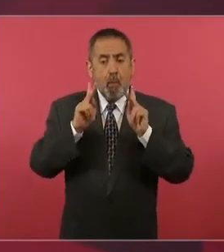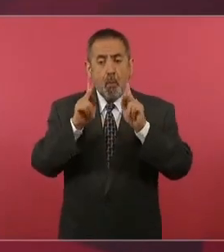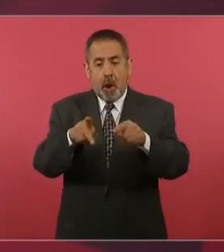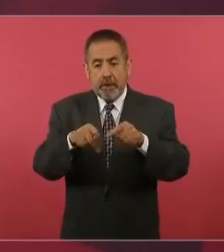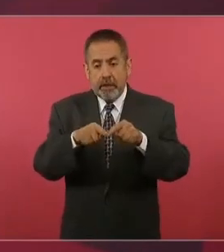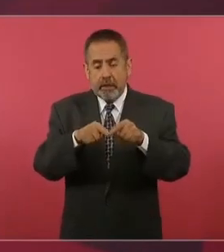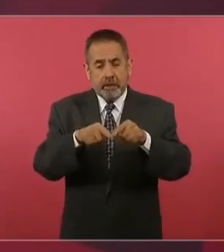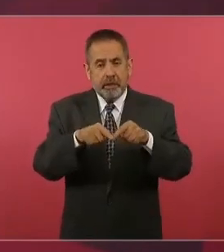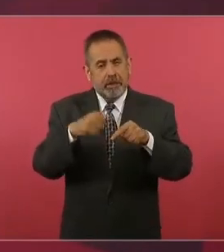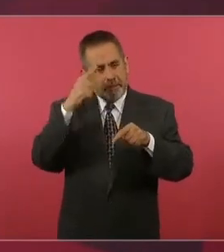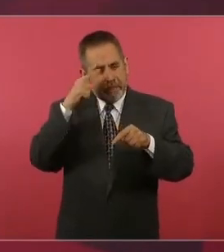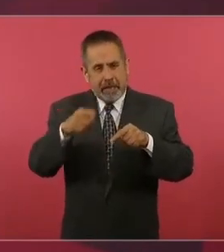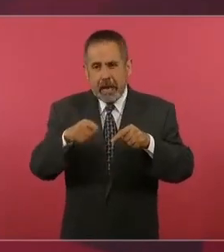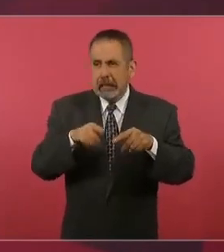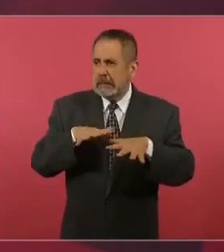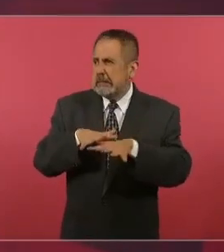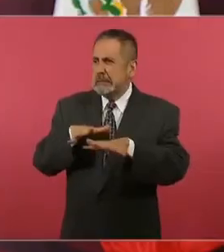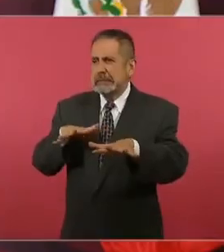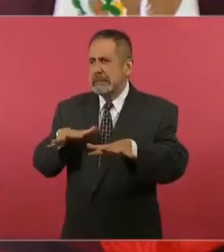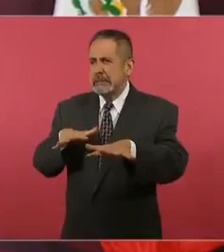para resolver el problema vial